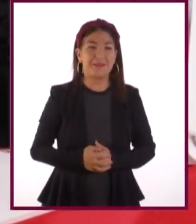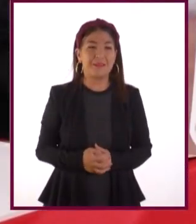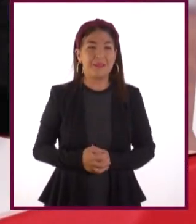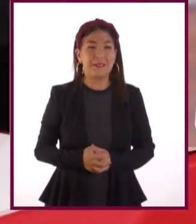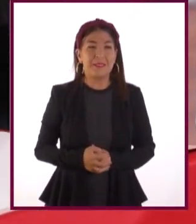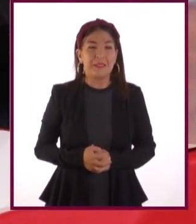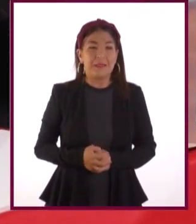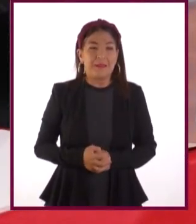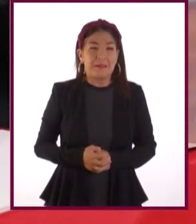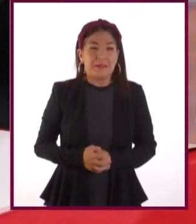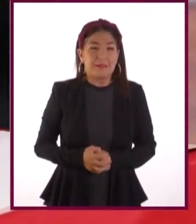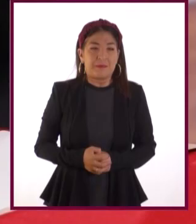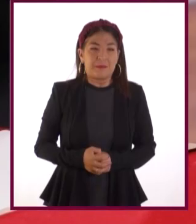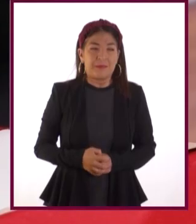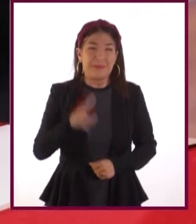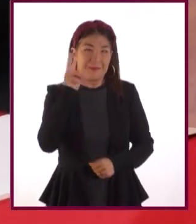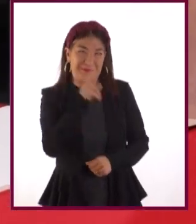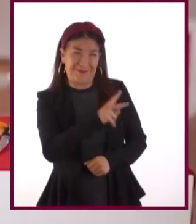figura.